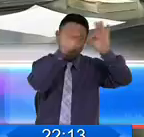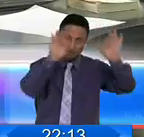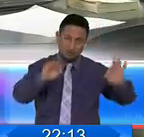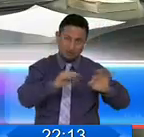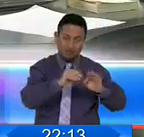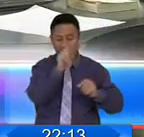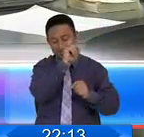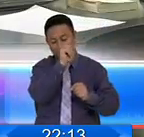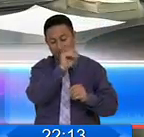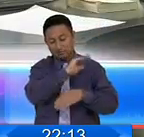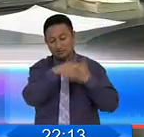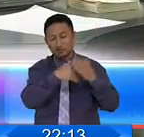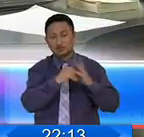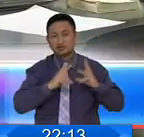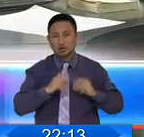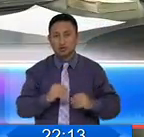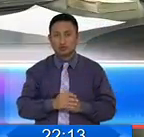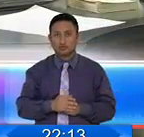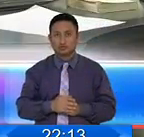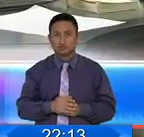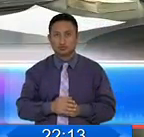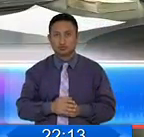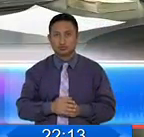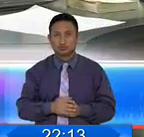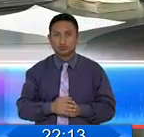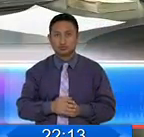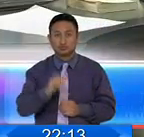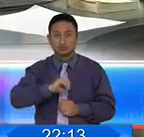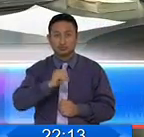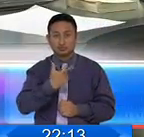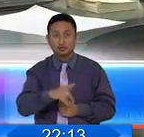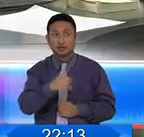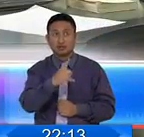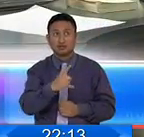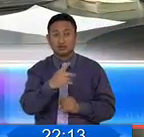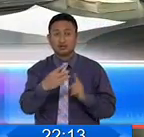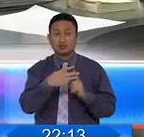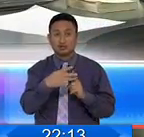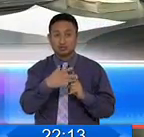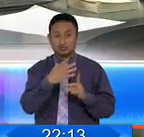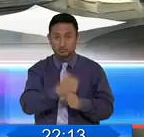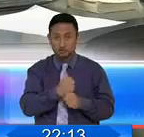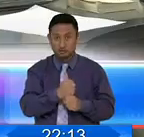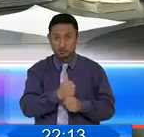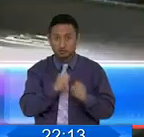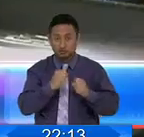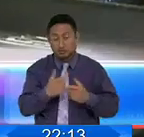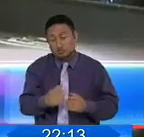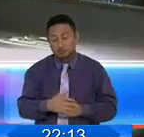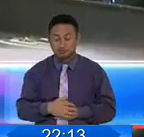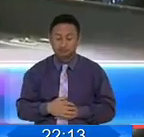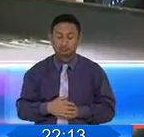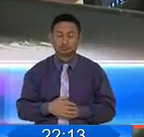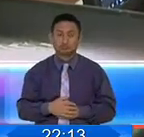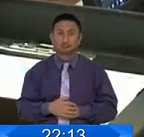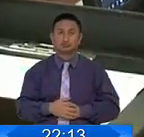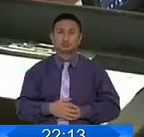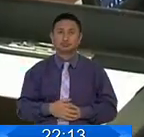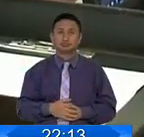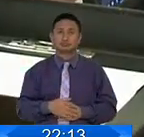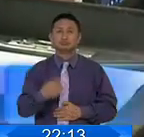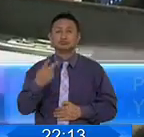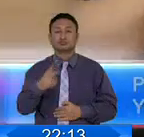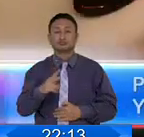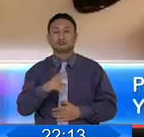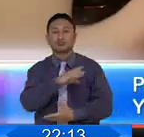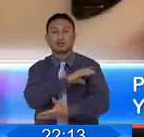todos los sistemas de salud, que van a estar ya en la red, en la nube, y en una nube segura que estamos trabajando ya. También se refirió a la plataforma